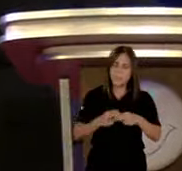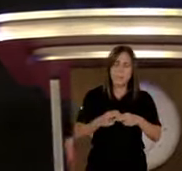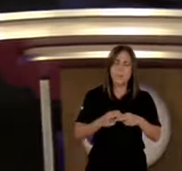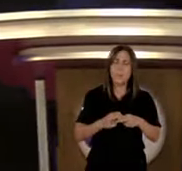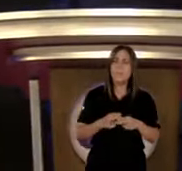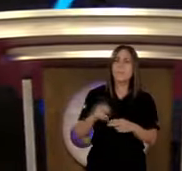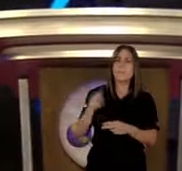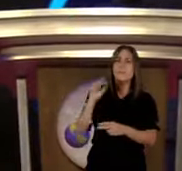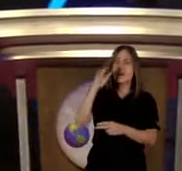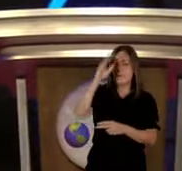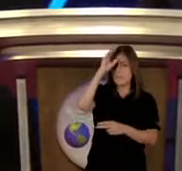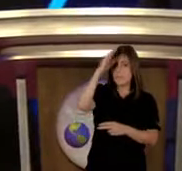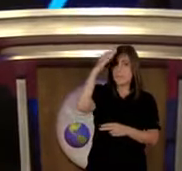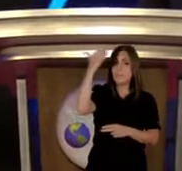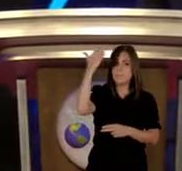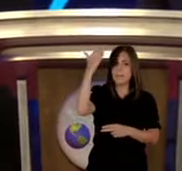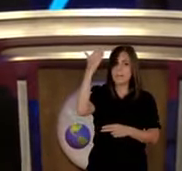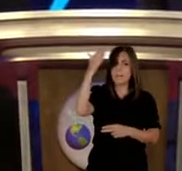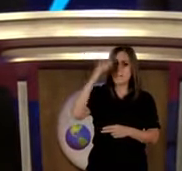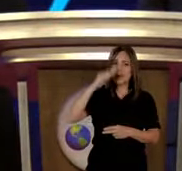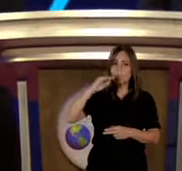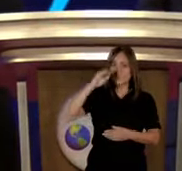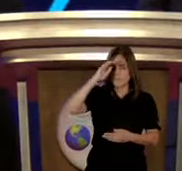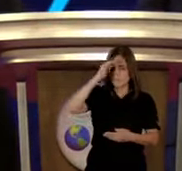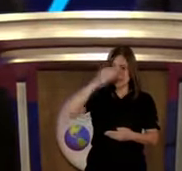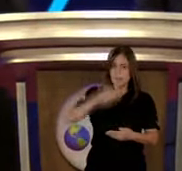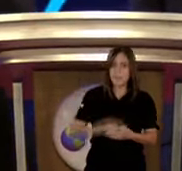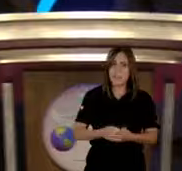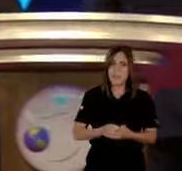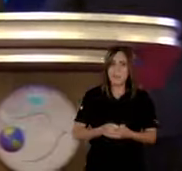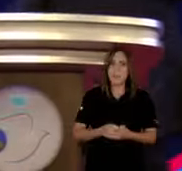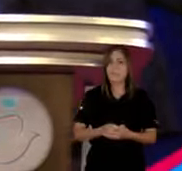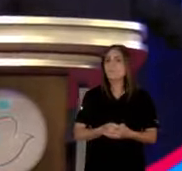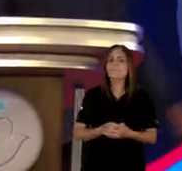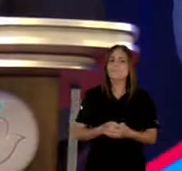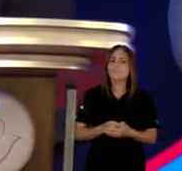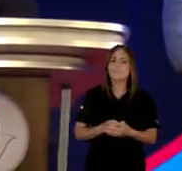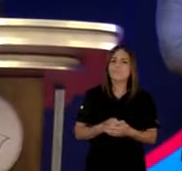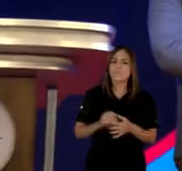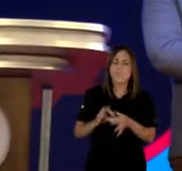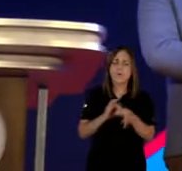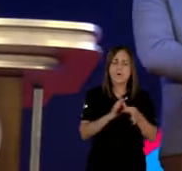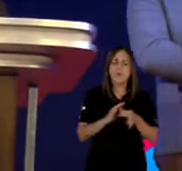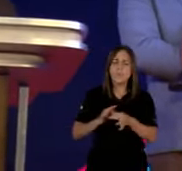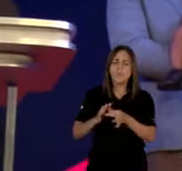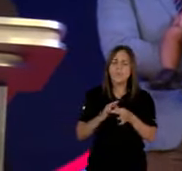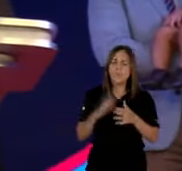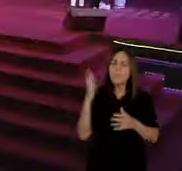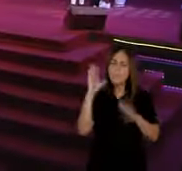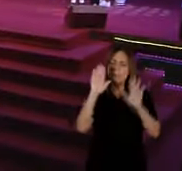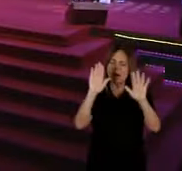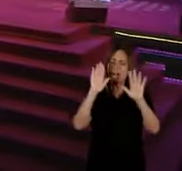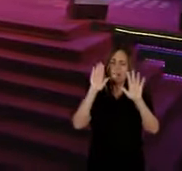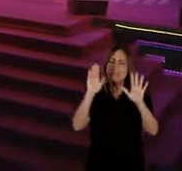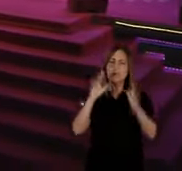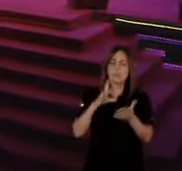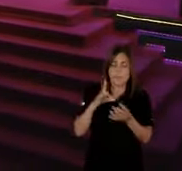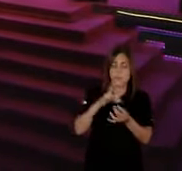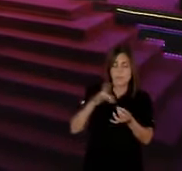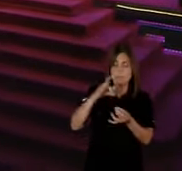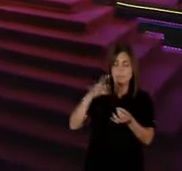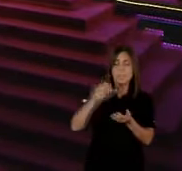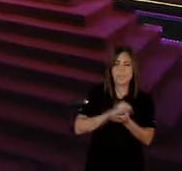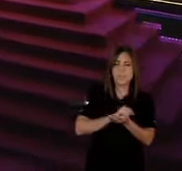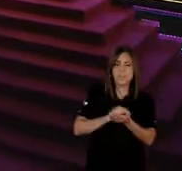Hijo, Ribasema, y la comunión maravillosa del Espíritu Santo, que a partir de hoy